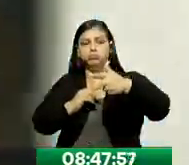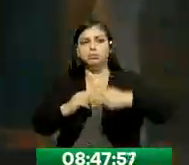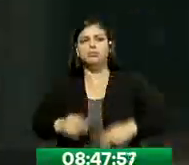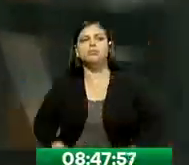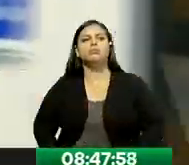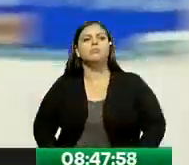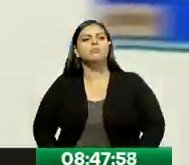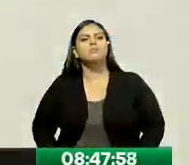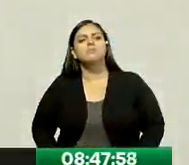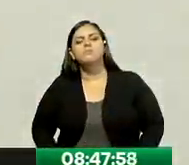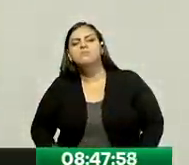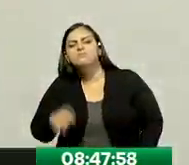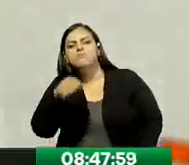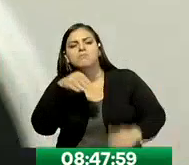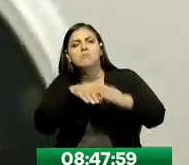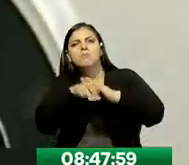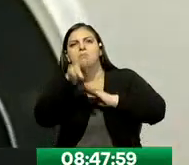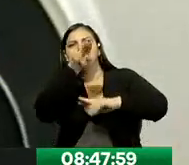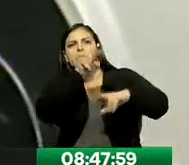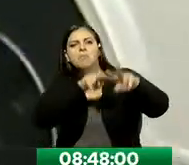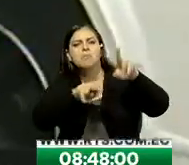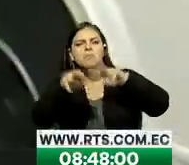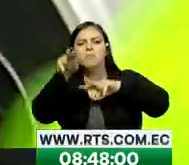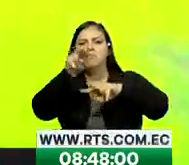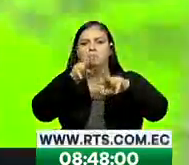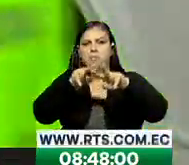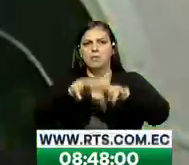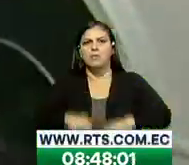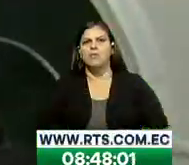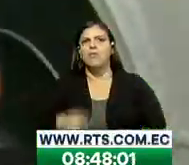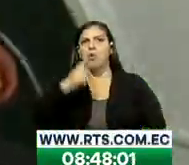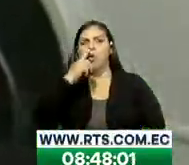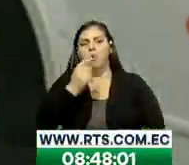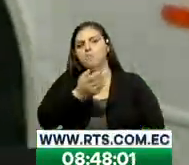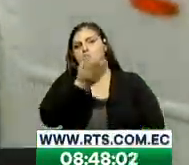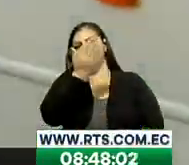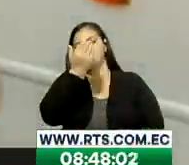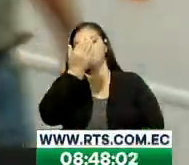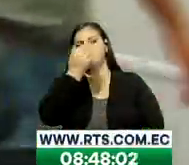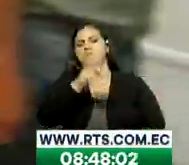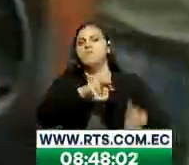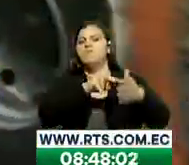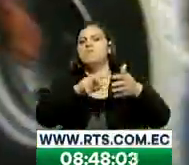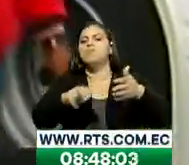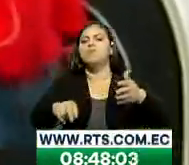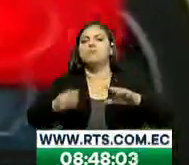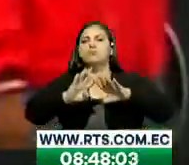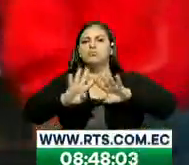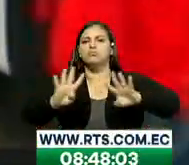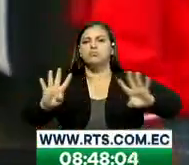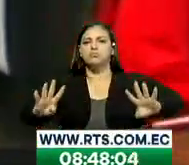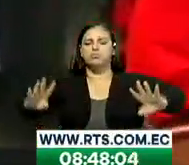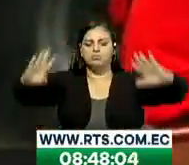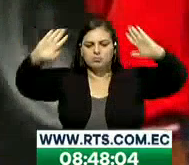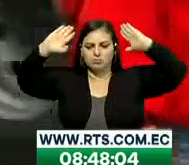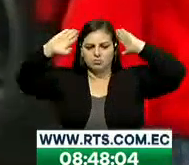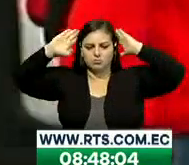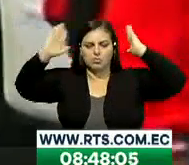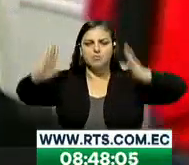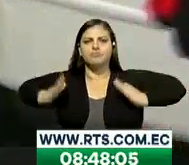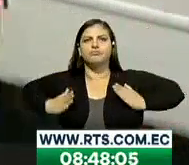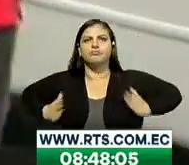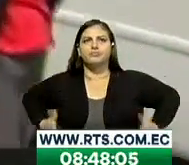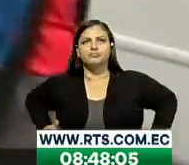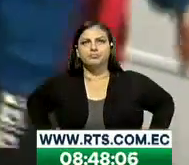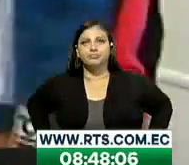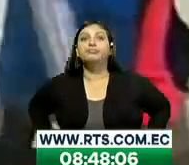Como tenemos conocimiento, cuando los buses van llenos, como en el caso que estamos observando, con gran